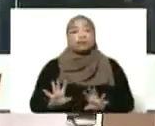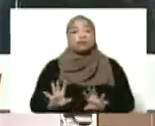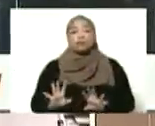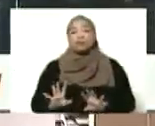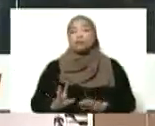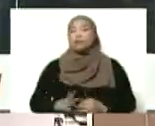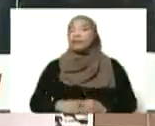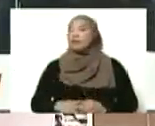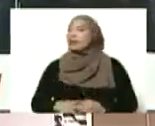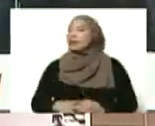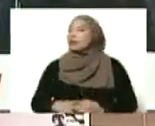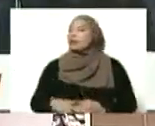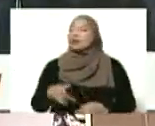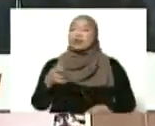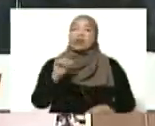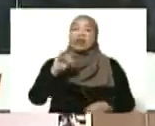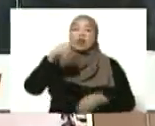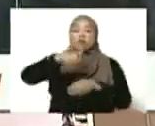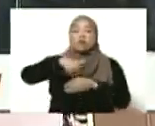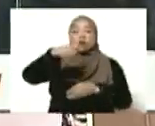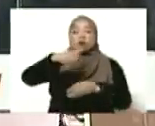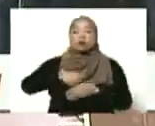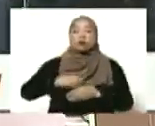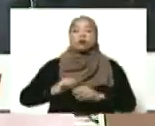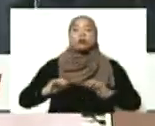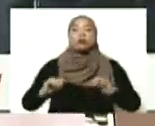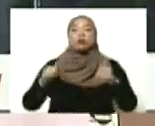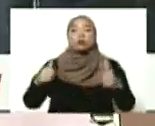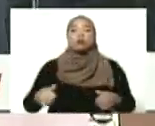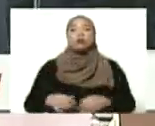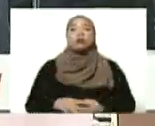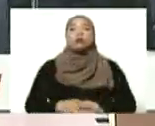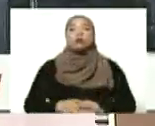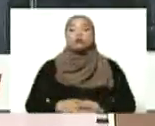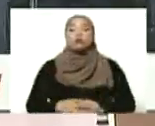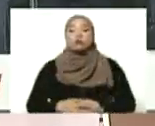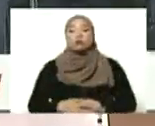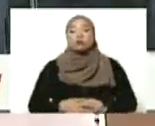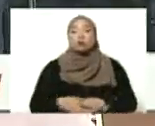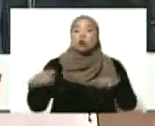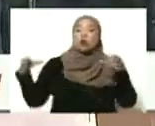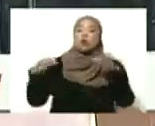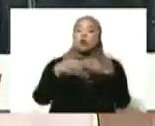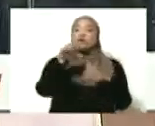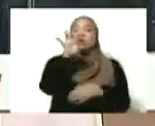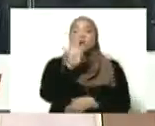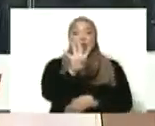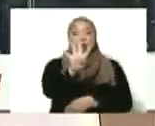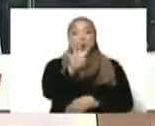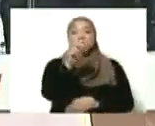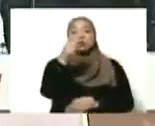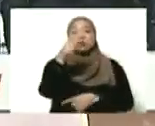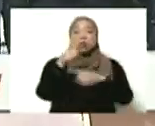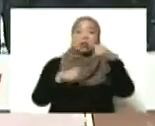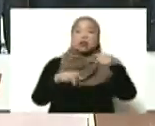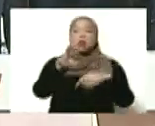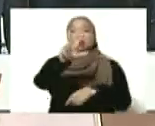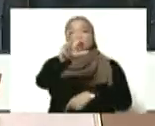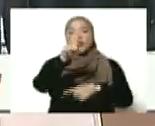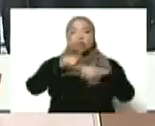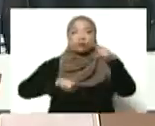Donde había elección, las mujeres arrasaron. No, que es un equipo de 4. 3.5 son mujeres